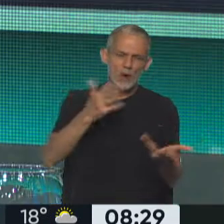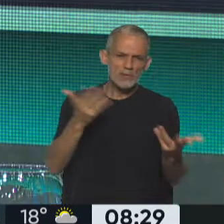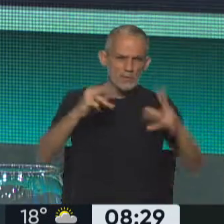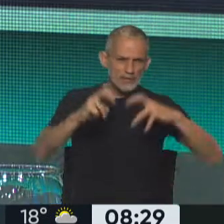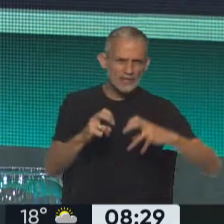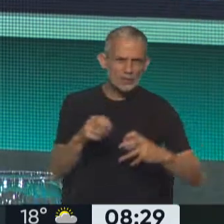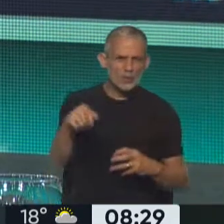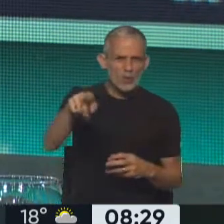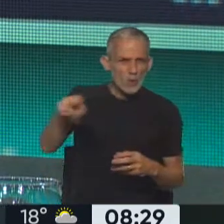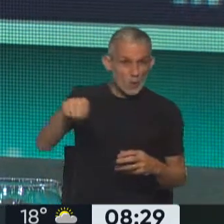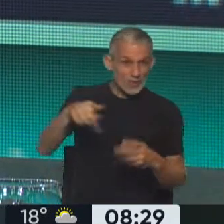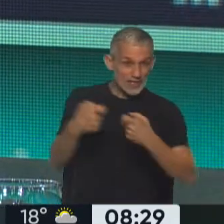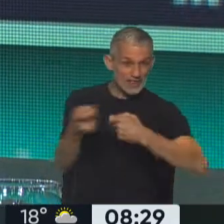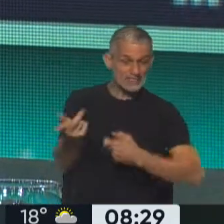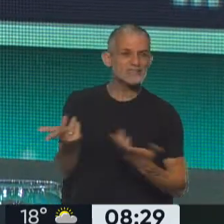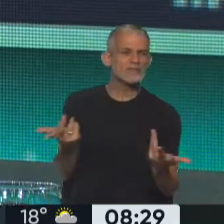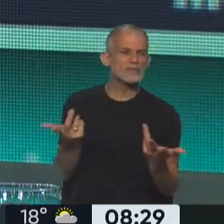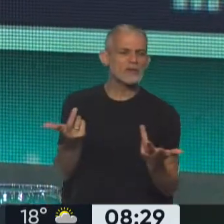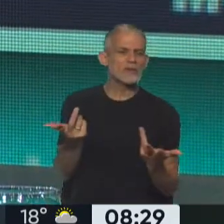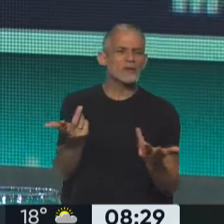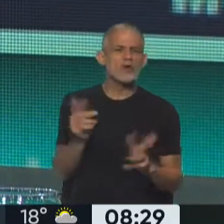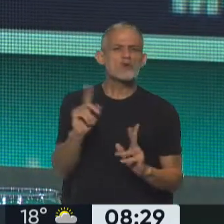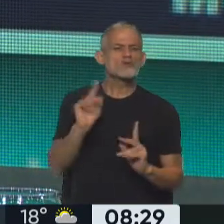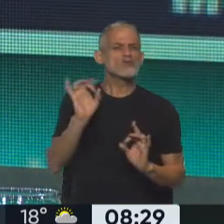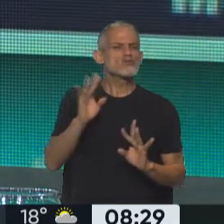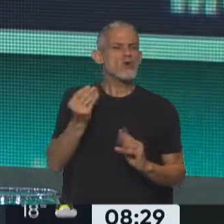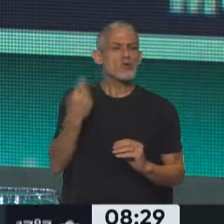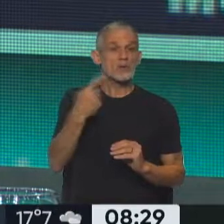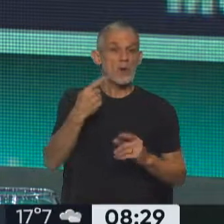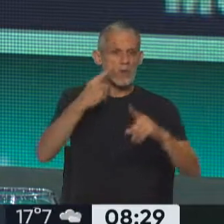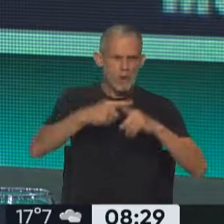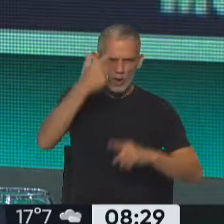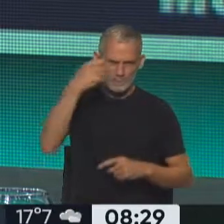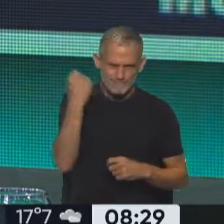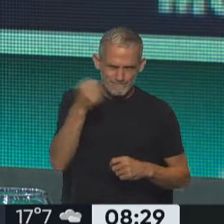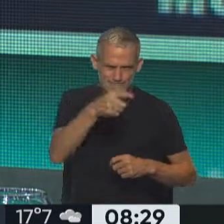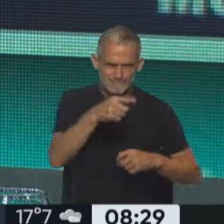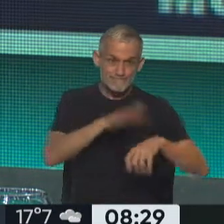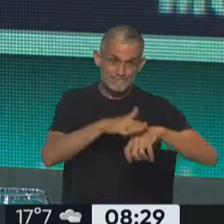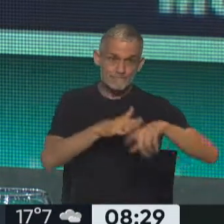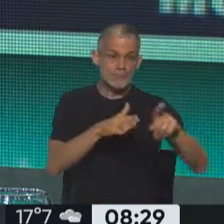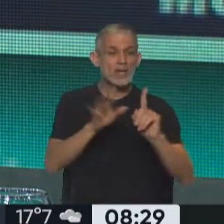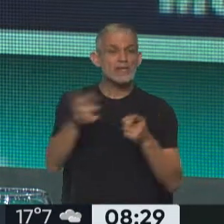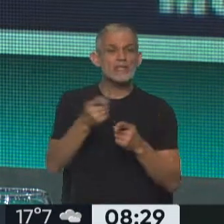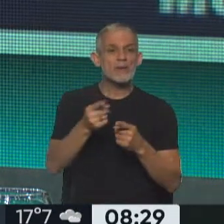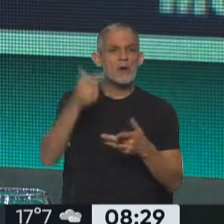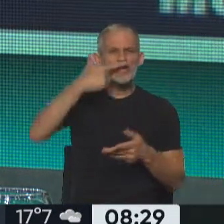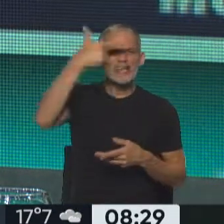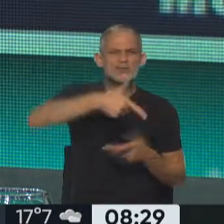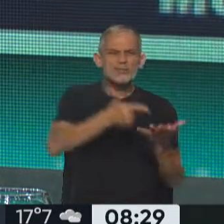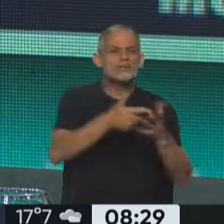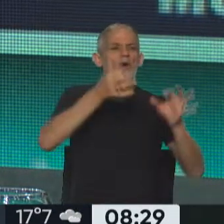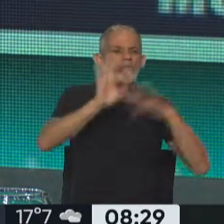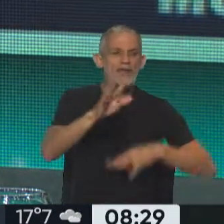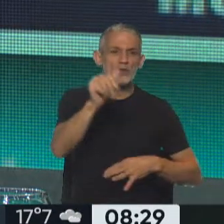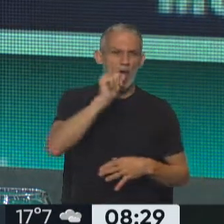ustedes lo planteaban era No Solamente vamos a ir por El camionero y su responsabilidad sino también por la estación de servicio que le